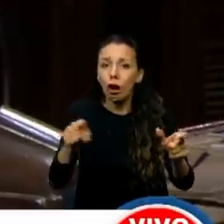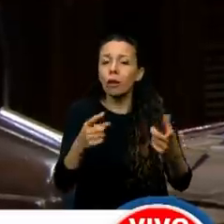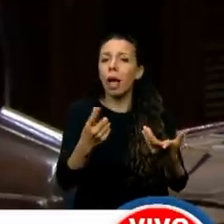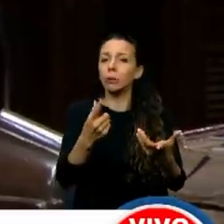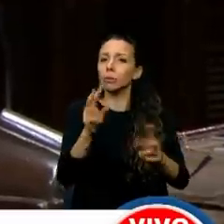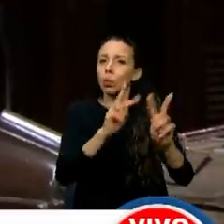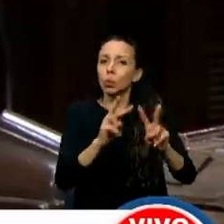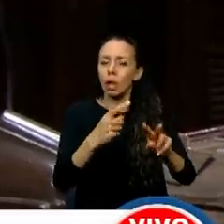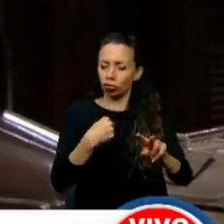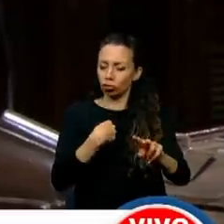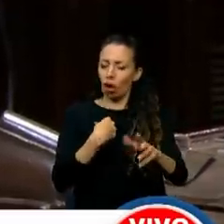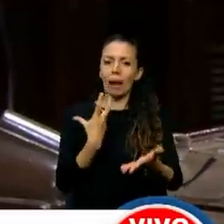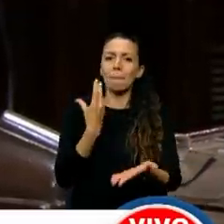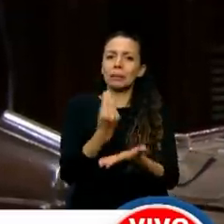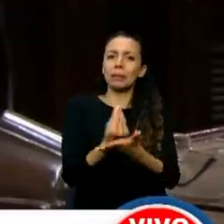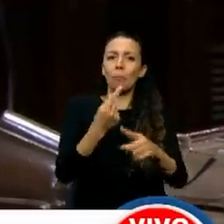les estamos pasando